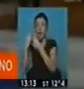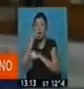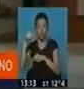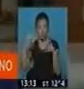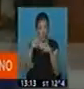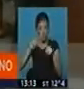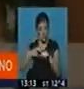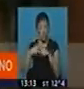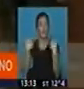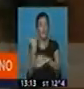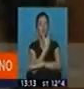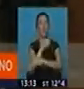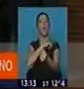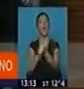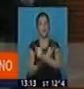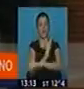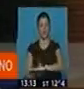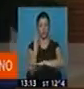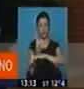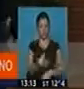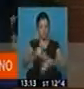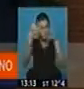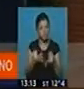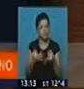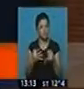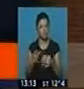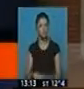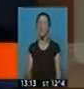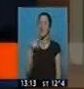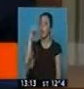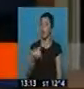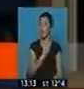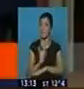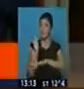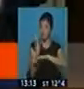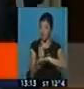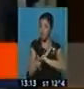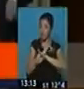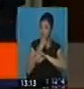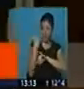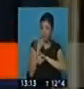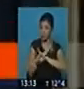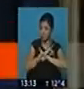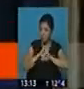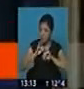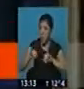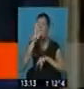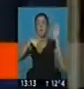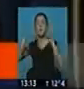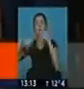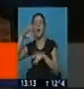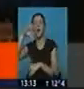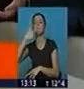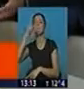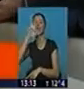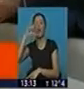constituir un ejecutivo viable. El actual jefe del gobierno en funciones ya anunció su intención de convocar a los socialdemócratas del